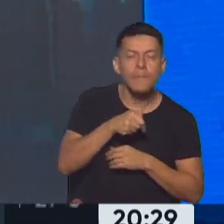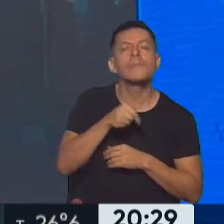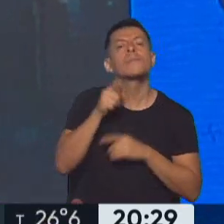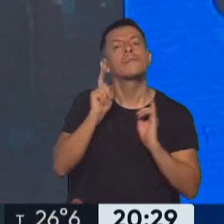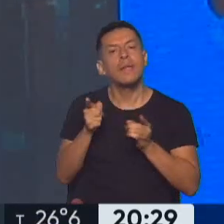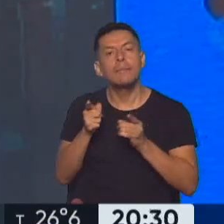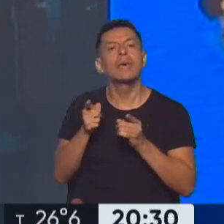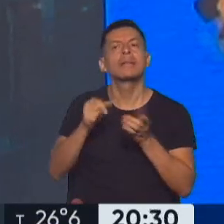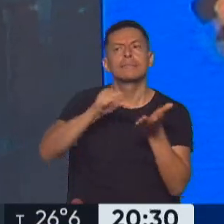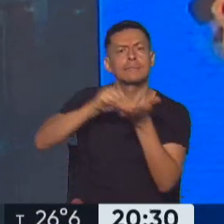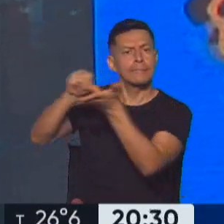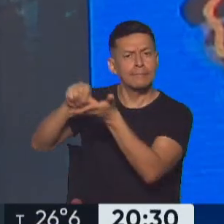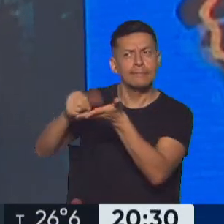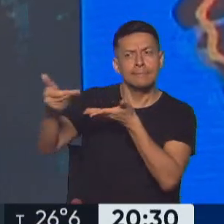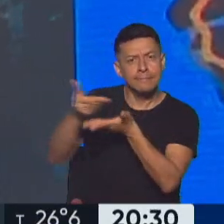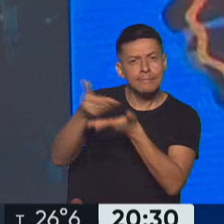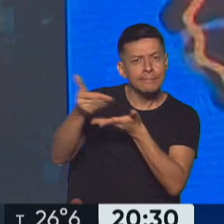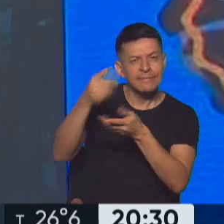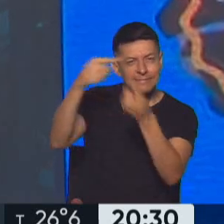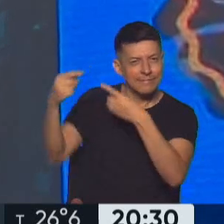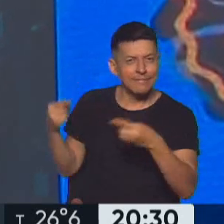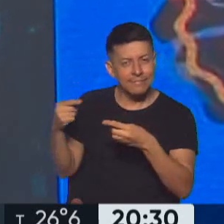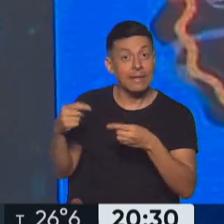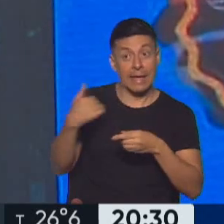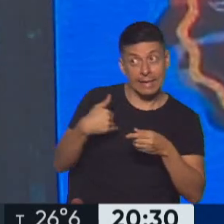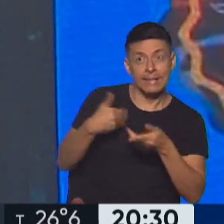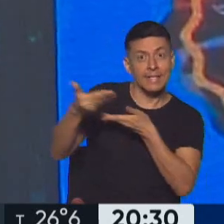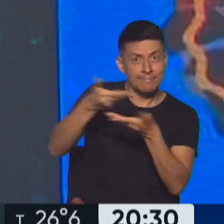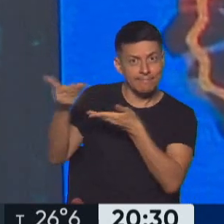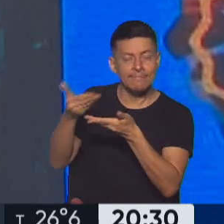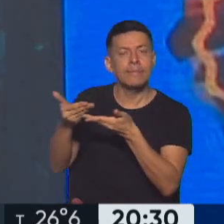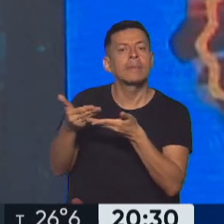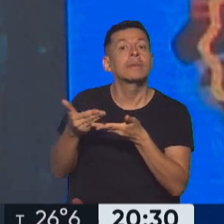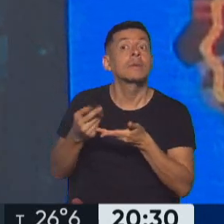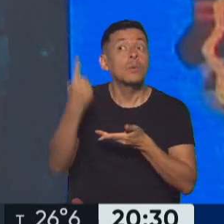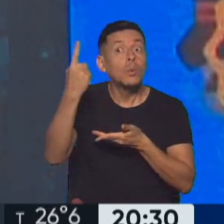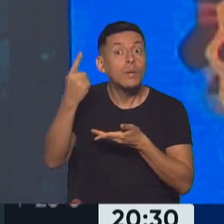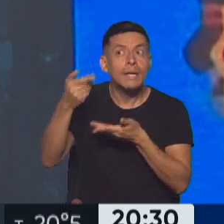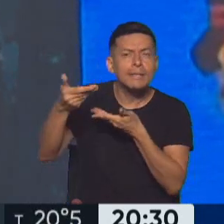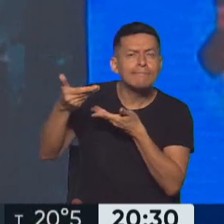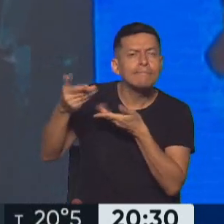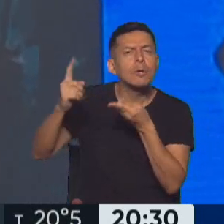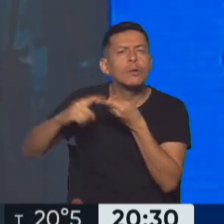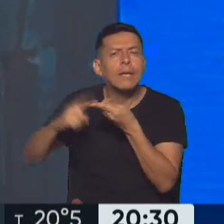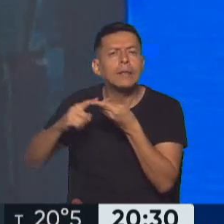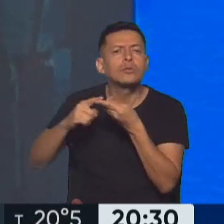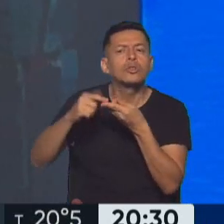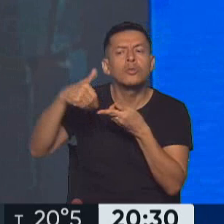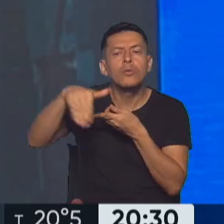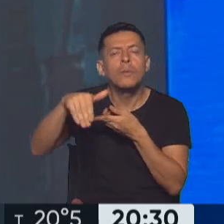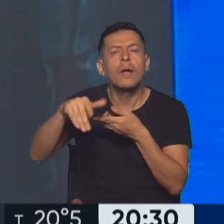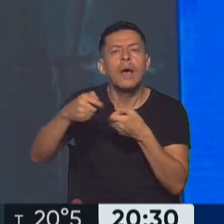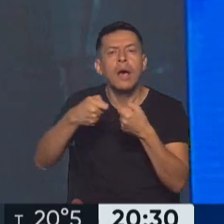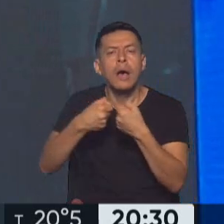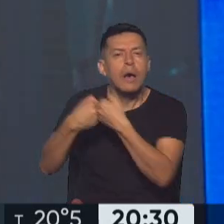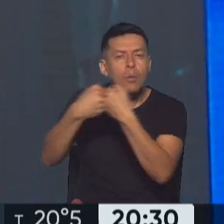relaciones bilaterales, ¿no?, entre Argentina y el resto de los países. Una de ellas es la que pretende, a partir de este lunes, renegociar con una